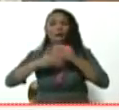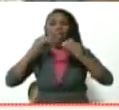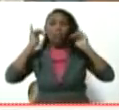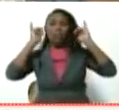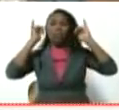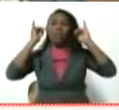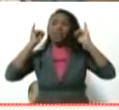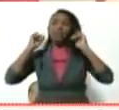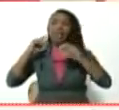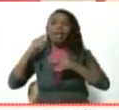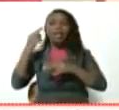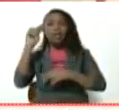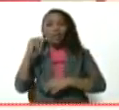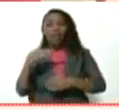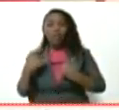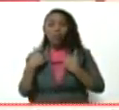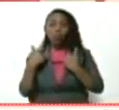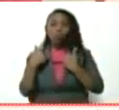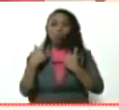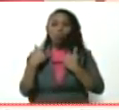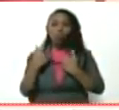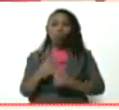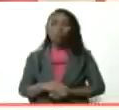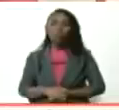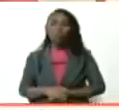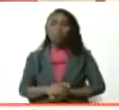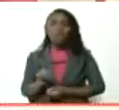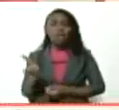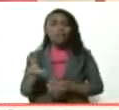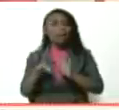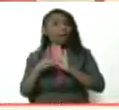nuestro pueblo tiene algún nivel de sufrimiento.